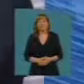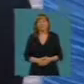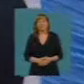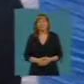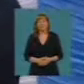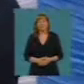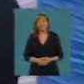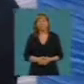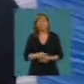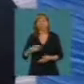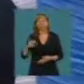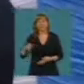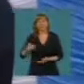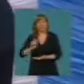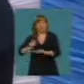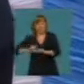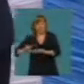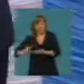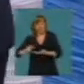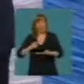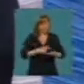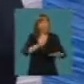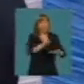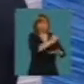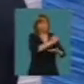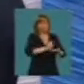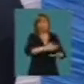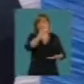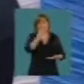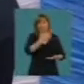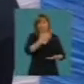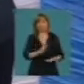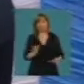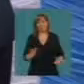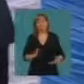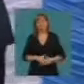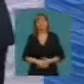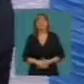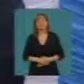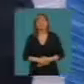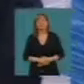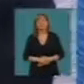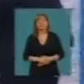Rubrica el señor escribano general del Gobierno de la Nación.